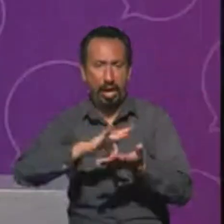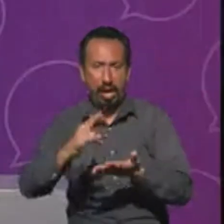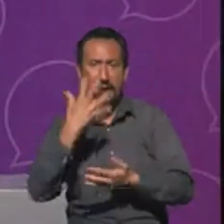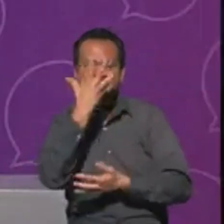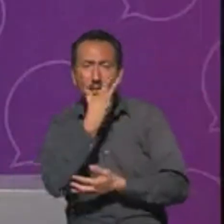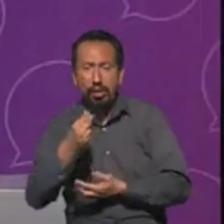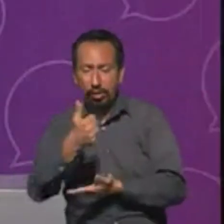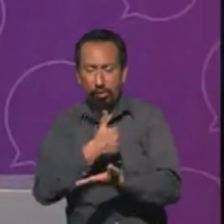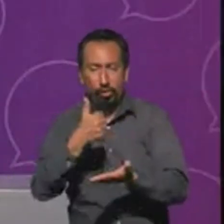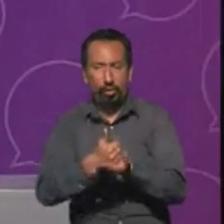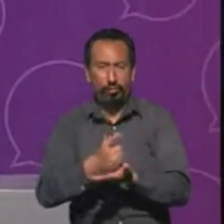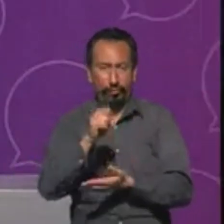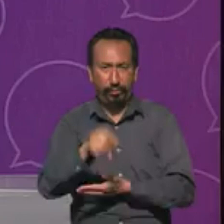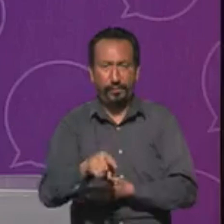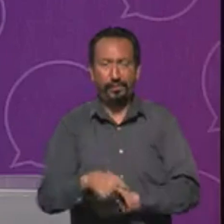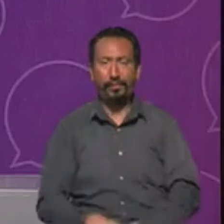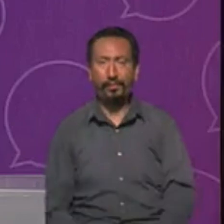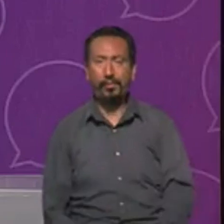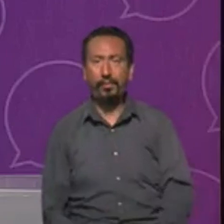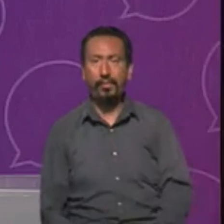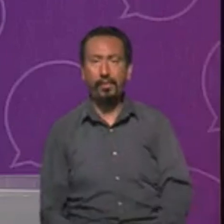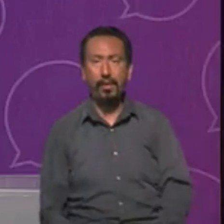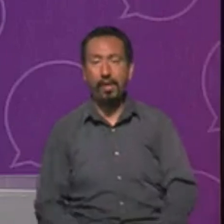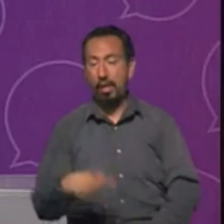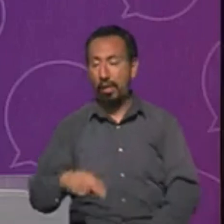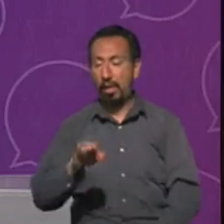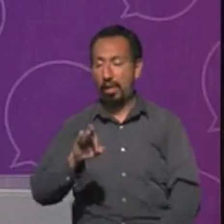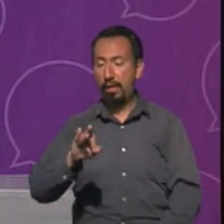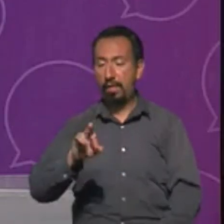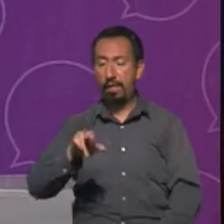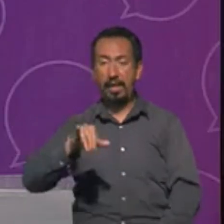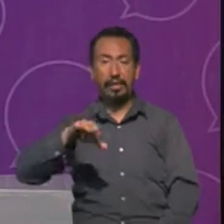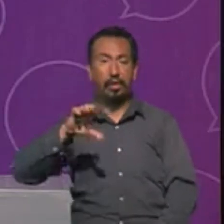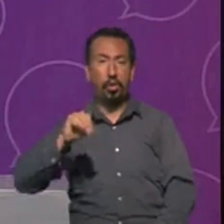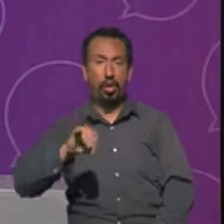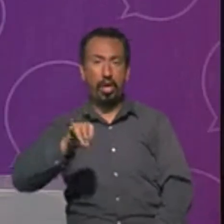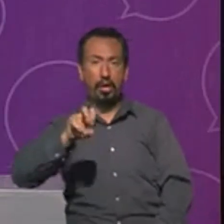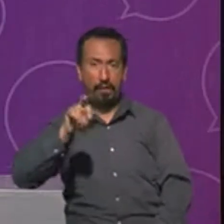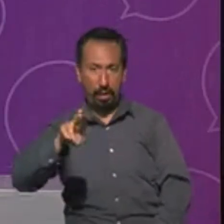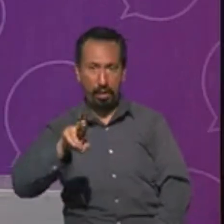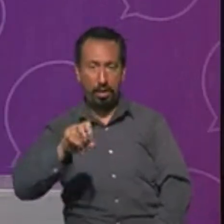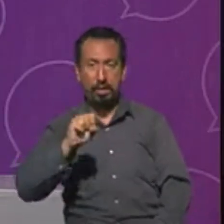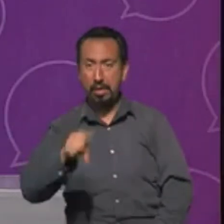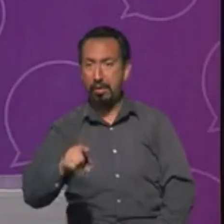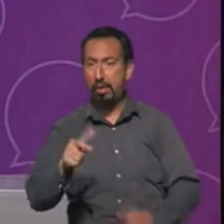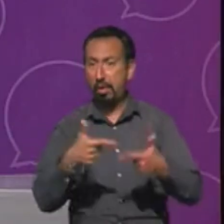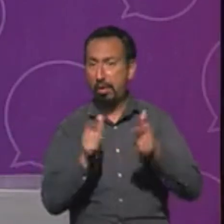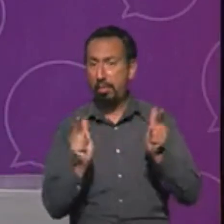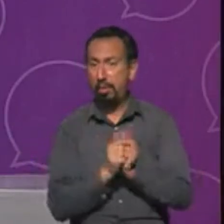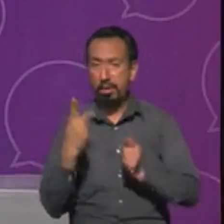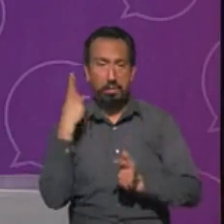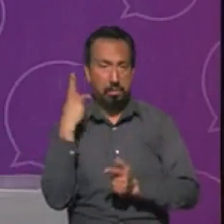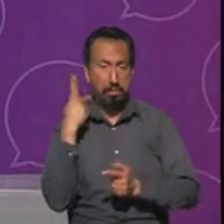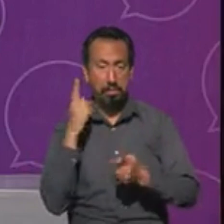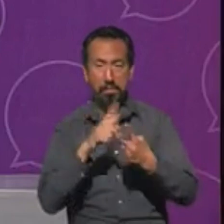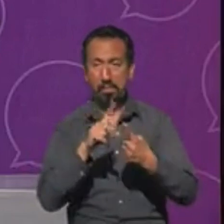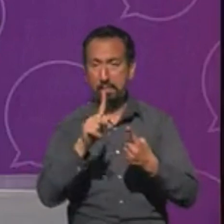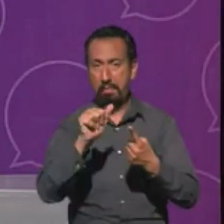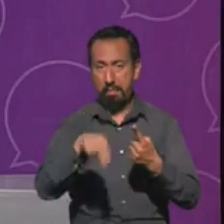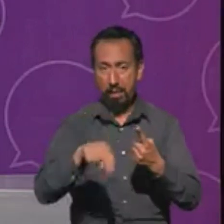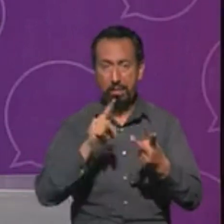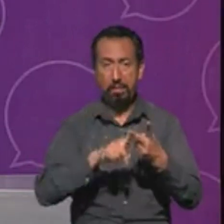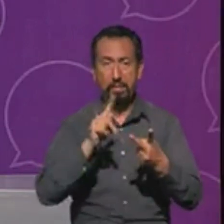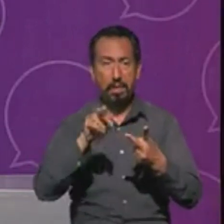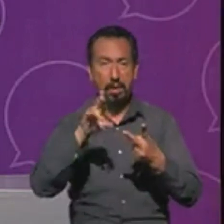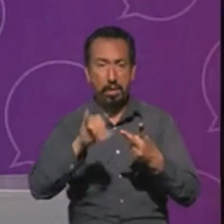amable candidato vamos ahora con Francisco Javier Mendoza Márquez de la coalición fuerza y corazón por Guanajuato que integra el partido Acción Nacional partido